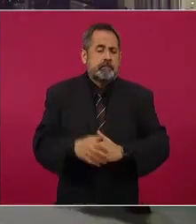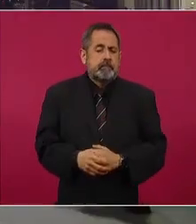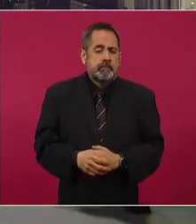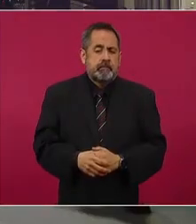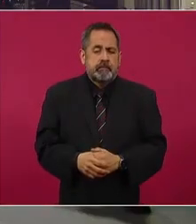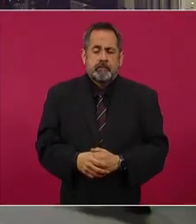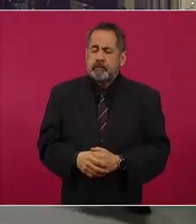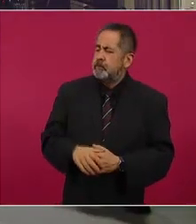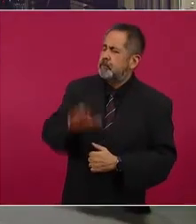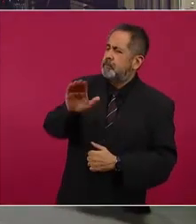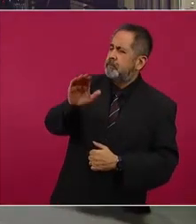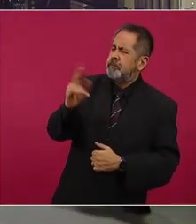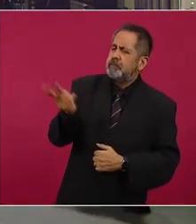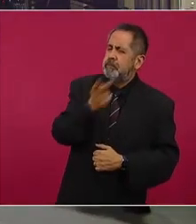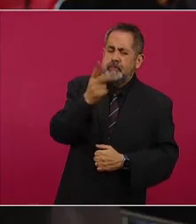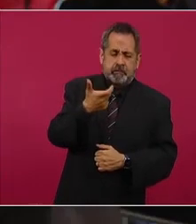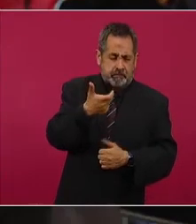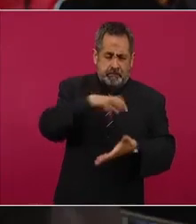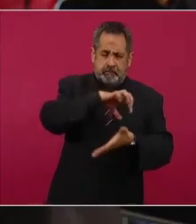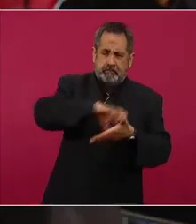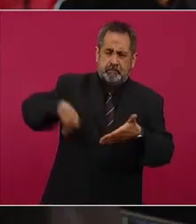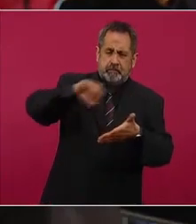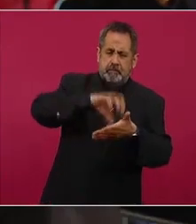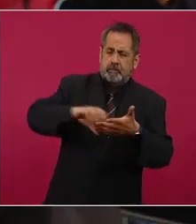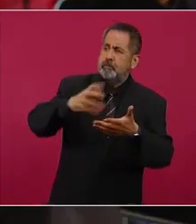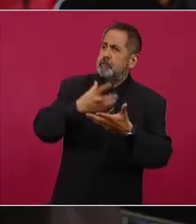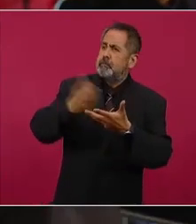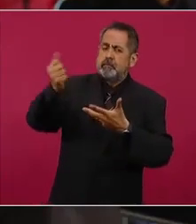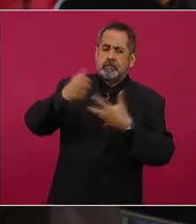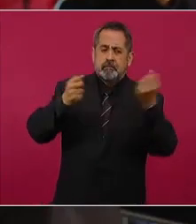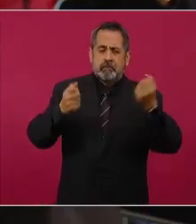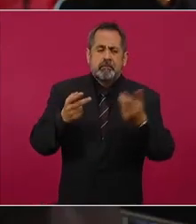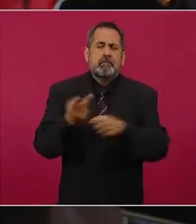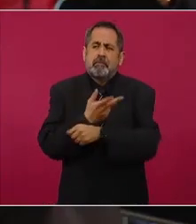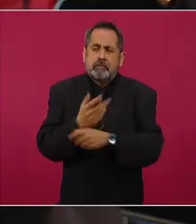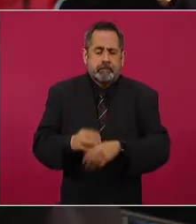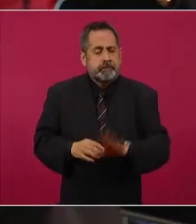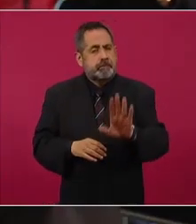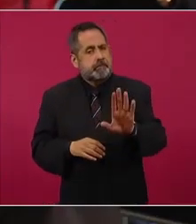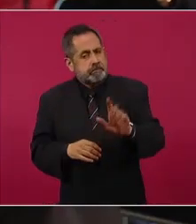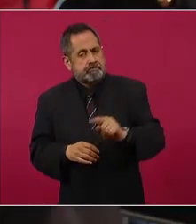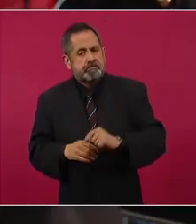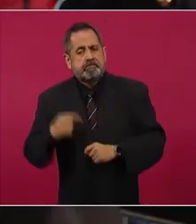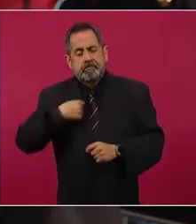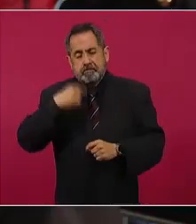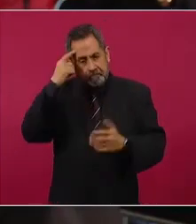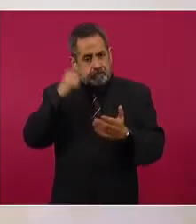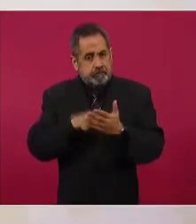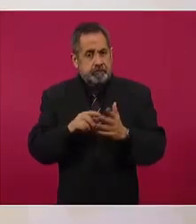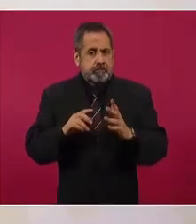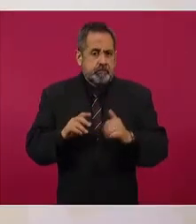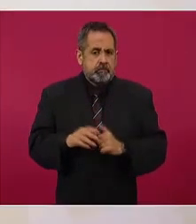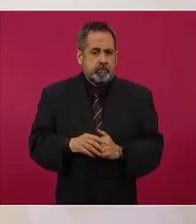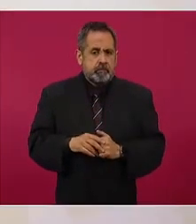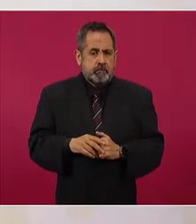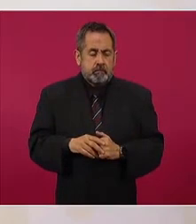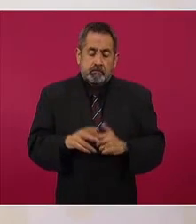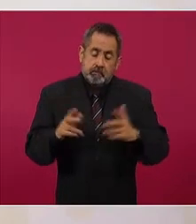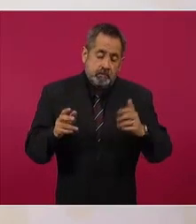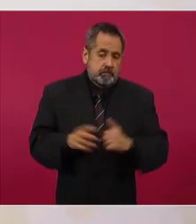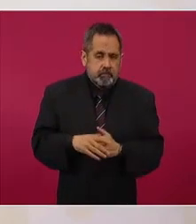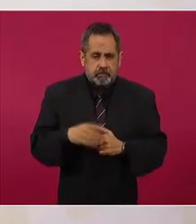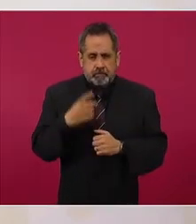si sigue esta fuga de capitales bueno yo yo creo que pues eso se tiene que